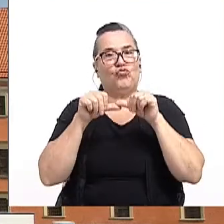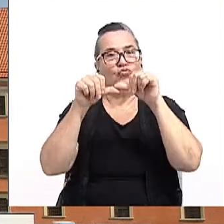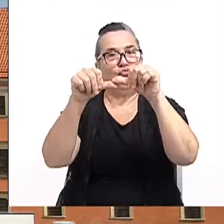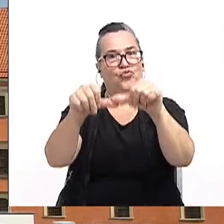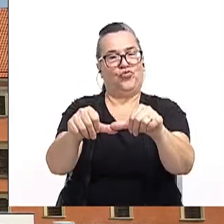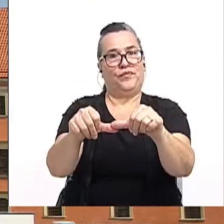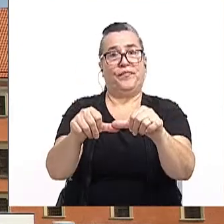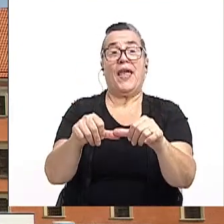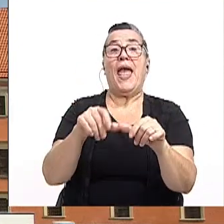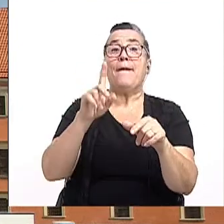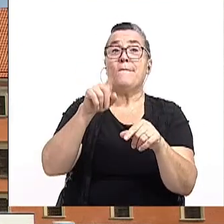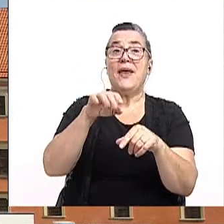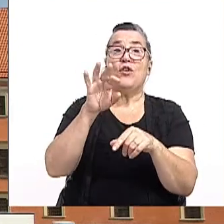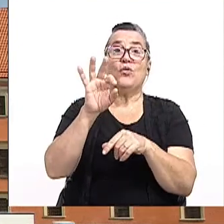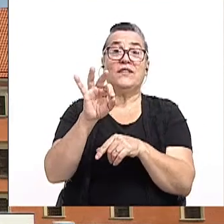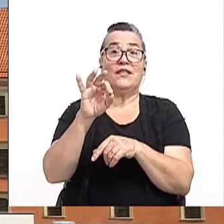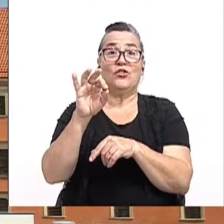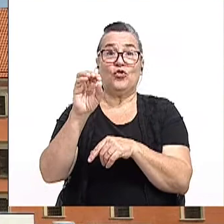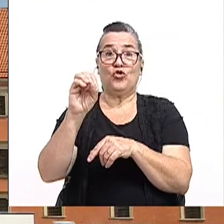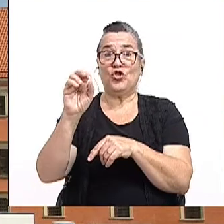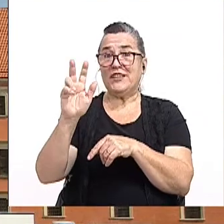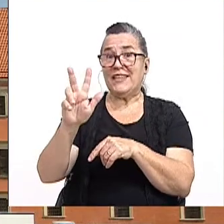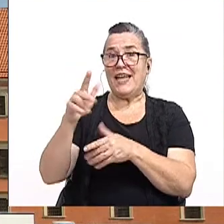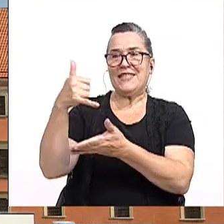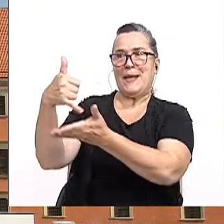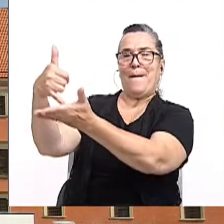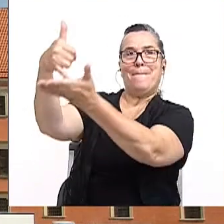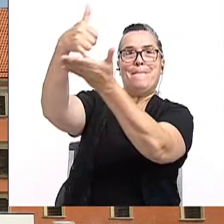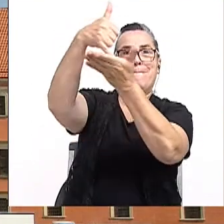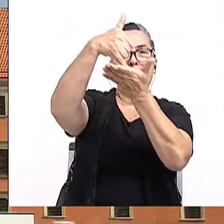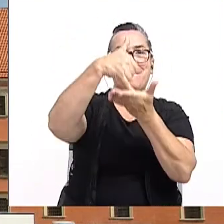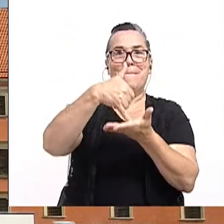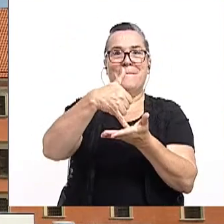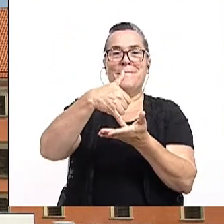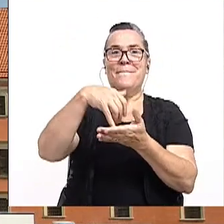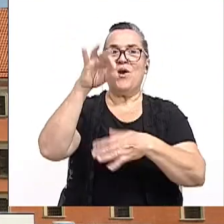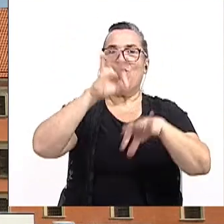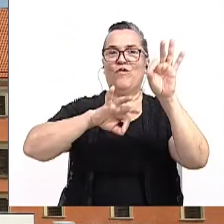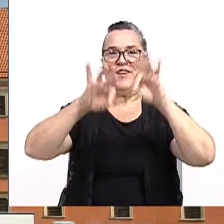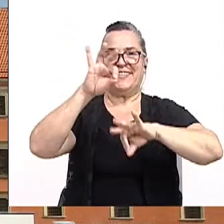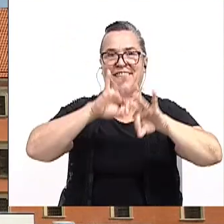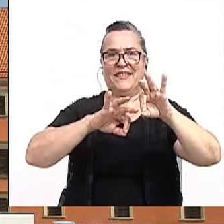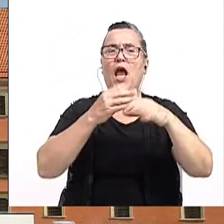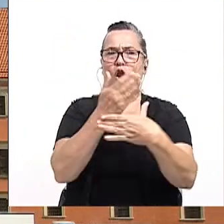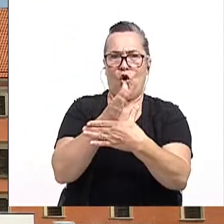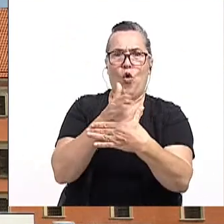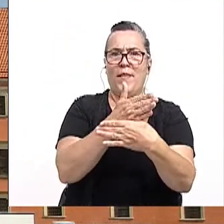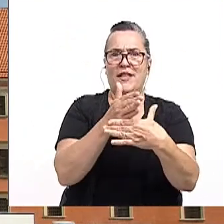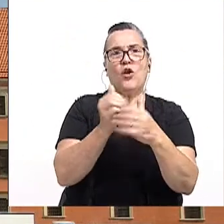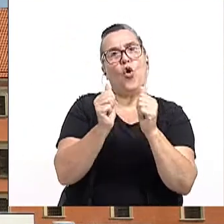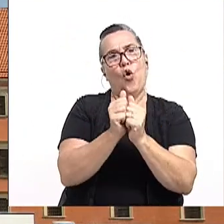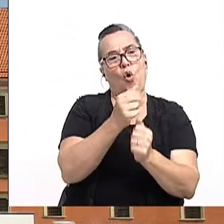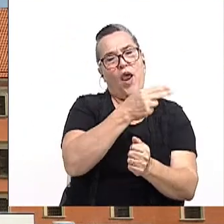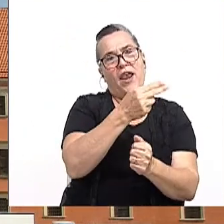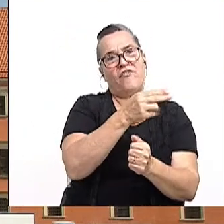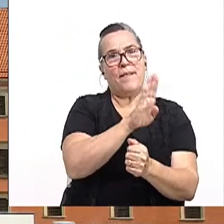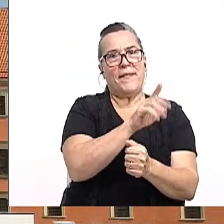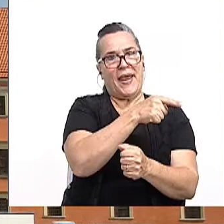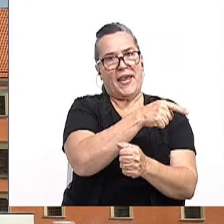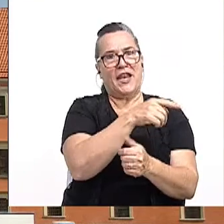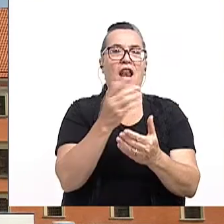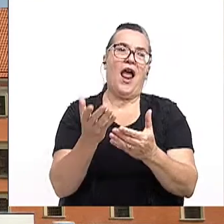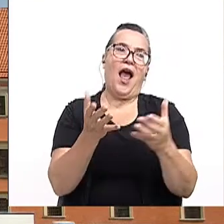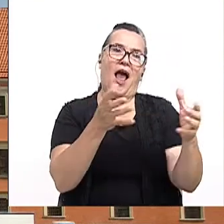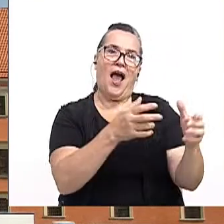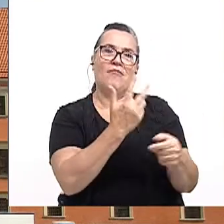reciben en el año de 1903 el Premio Nobel de Física, lo compartieron con Henry Becquerel, y así